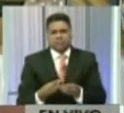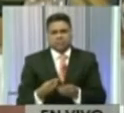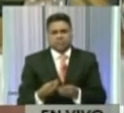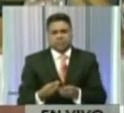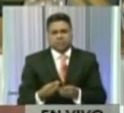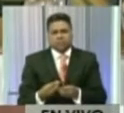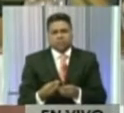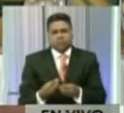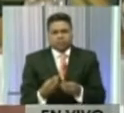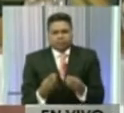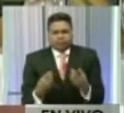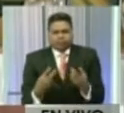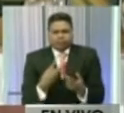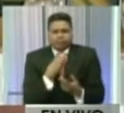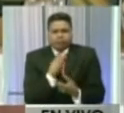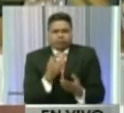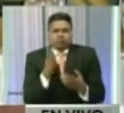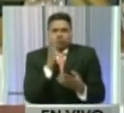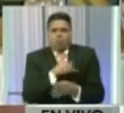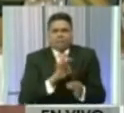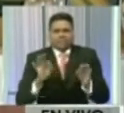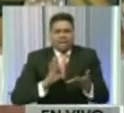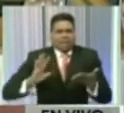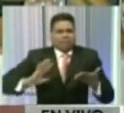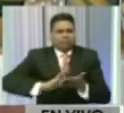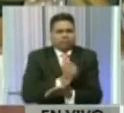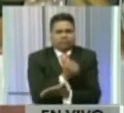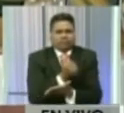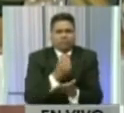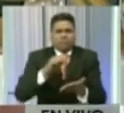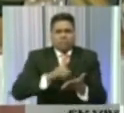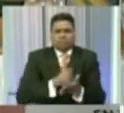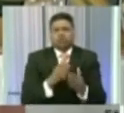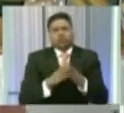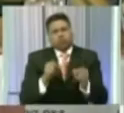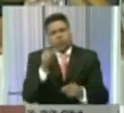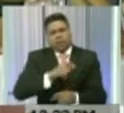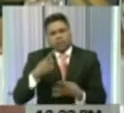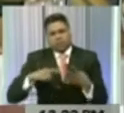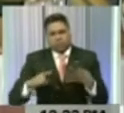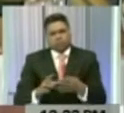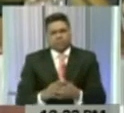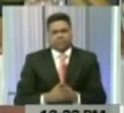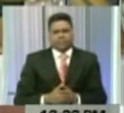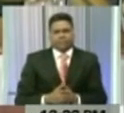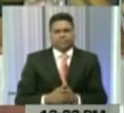la escasez. Y hay un gran componente de escasez que es inducido.